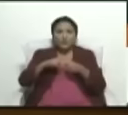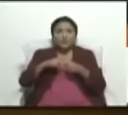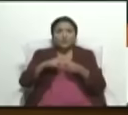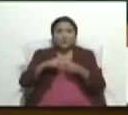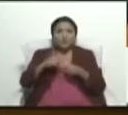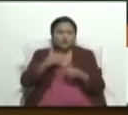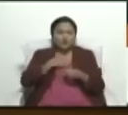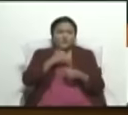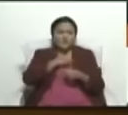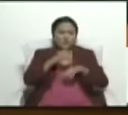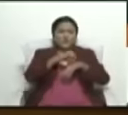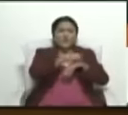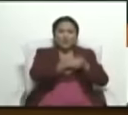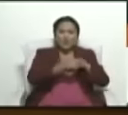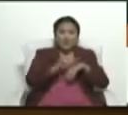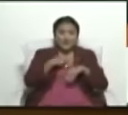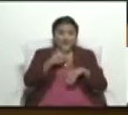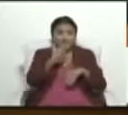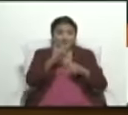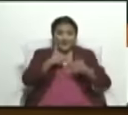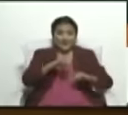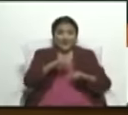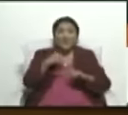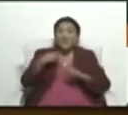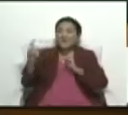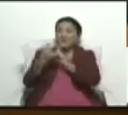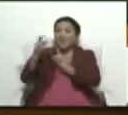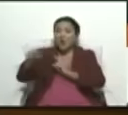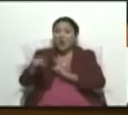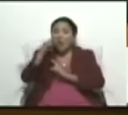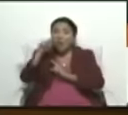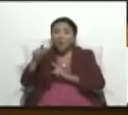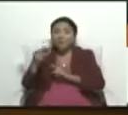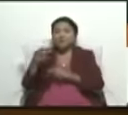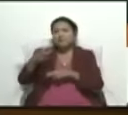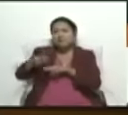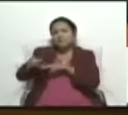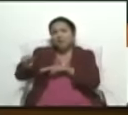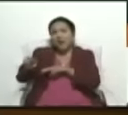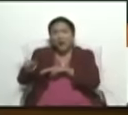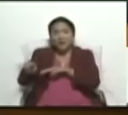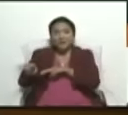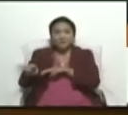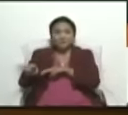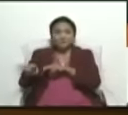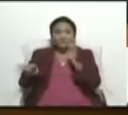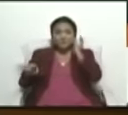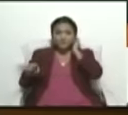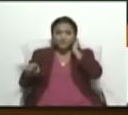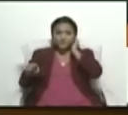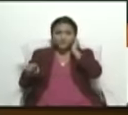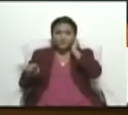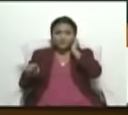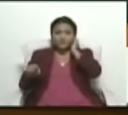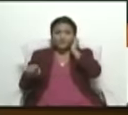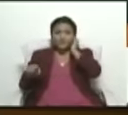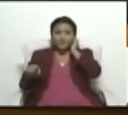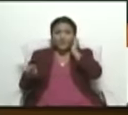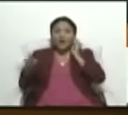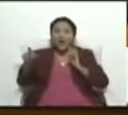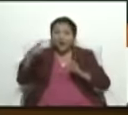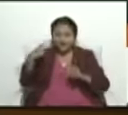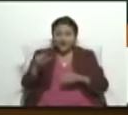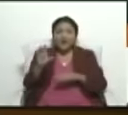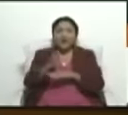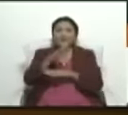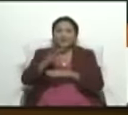Yomico, y ahí estaba un joven sentado, tranquilo. Por cierto, estaba las canciones de él sonando